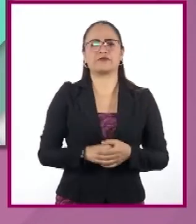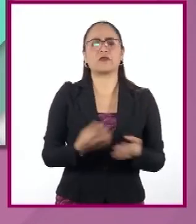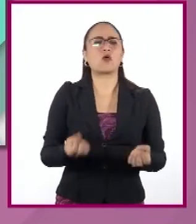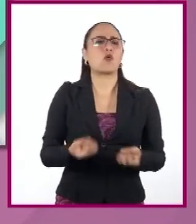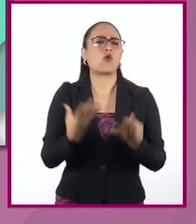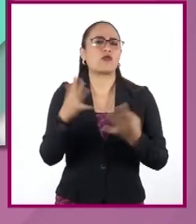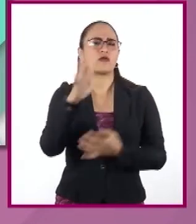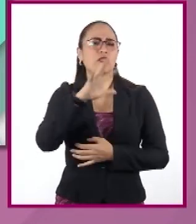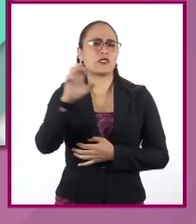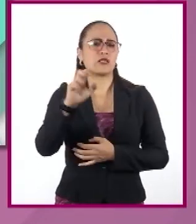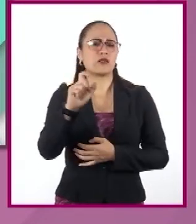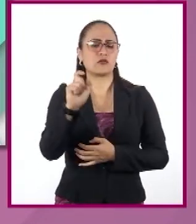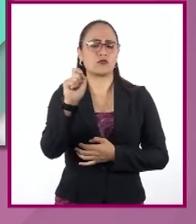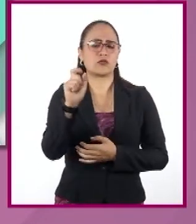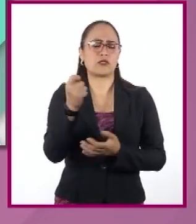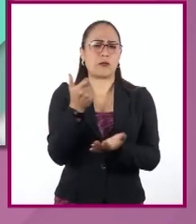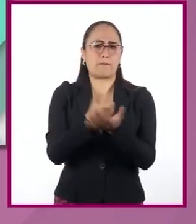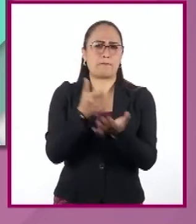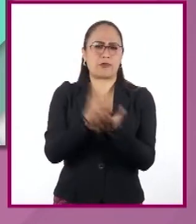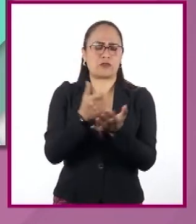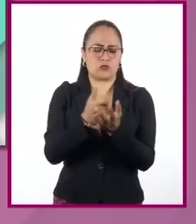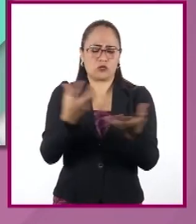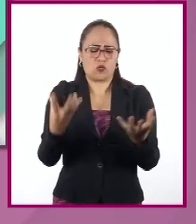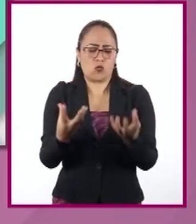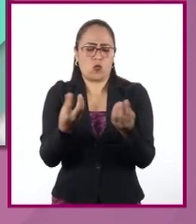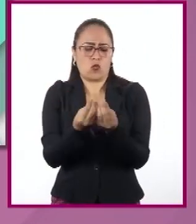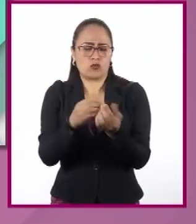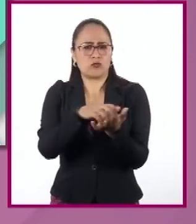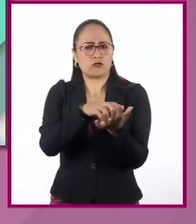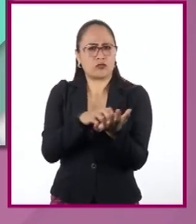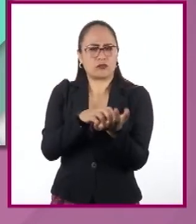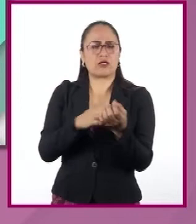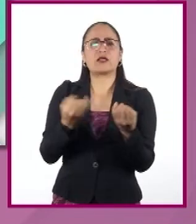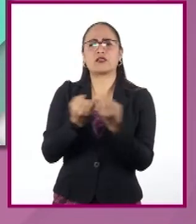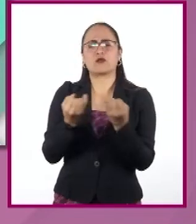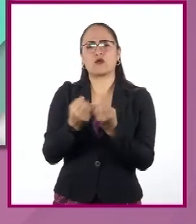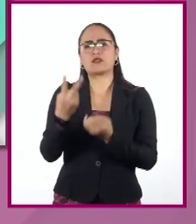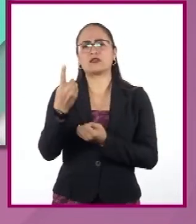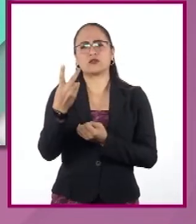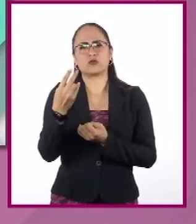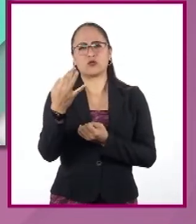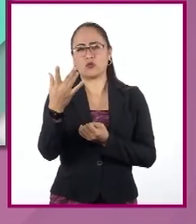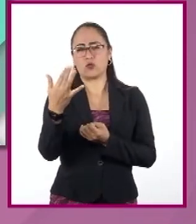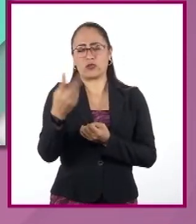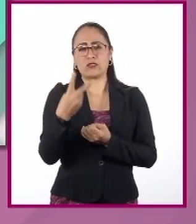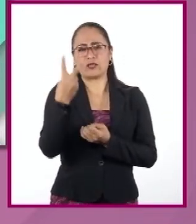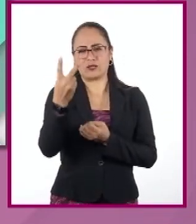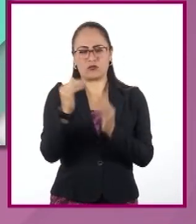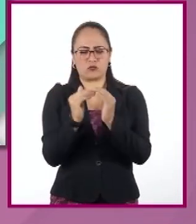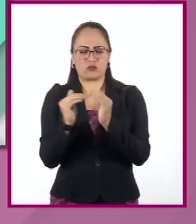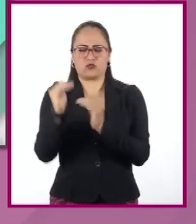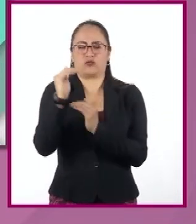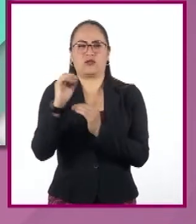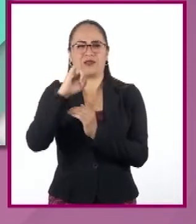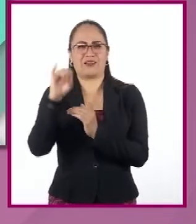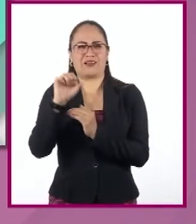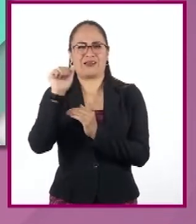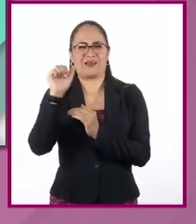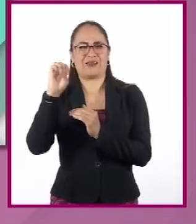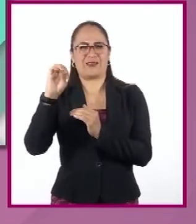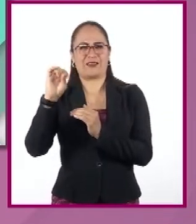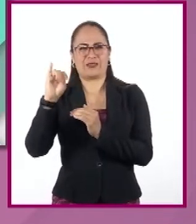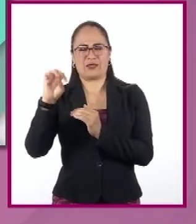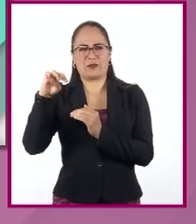520 pesos que han ahorrado juntos y 52 pesos que Jaime tiene más que Eduardo. De